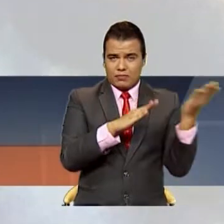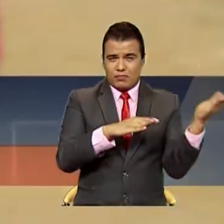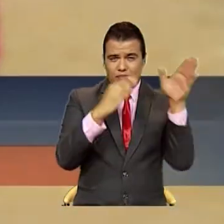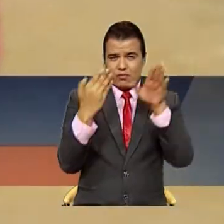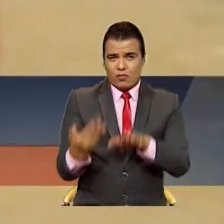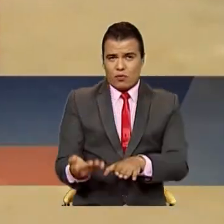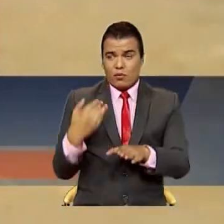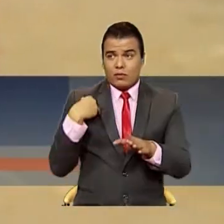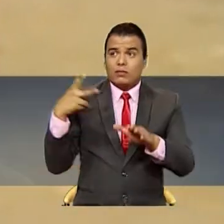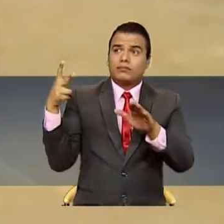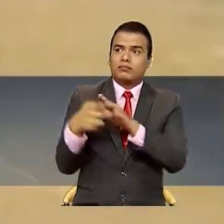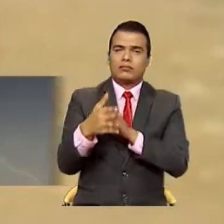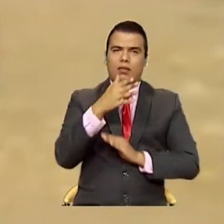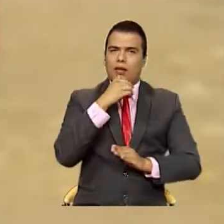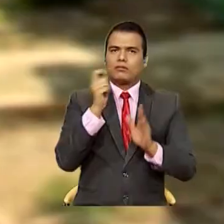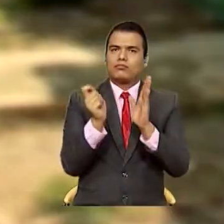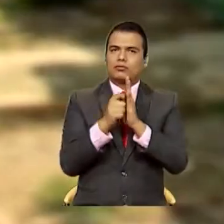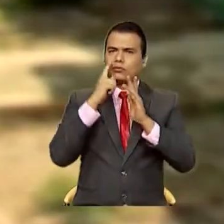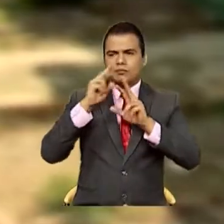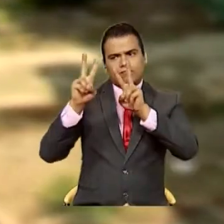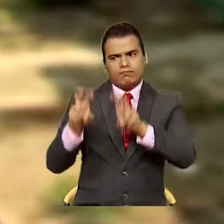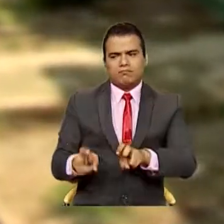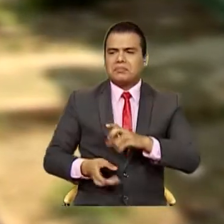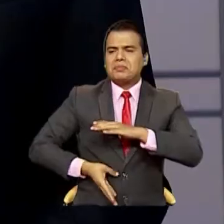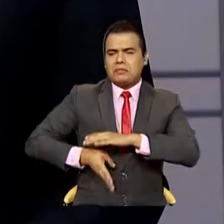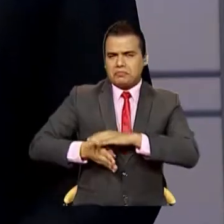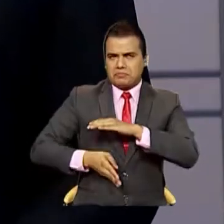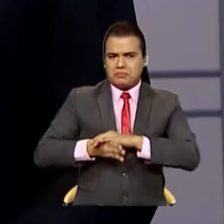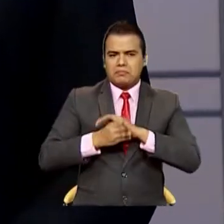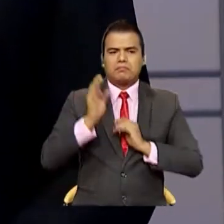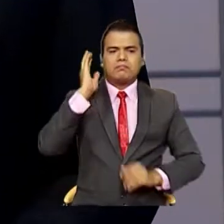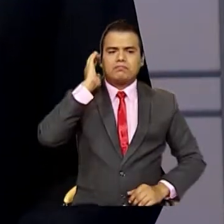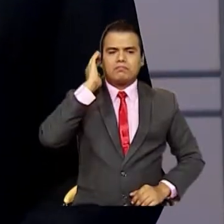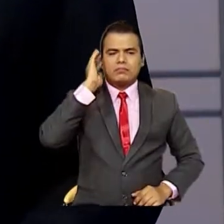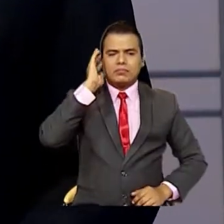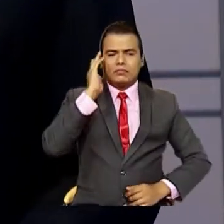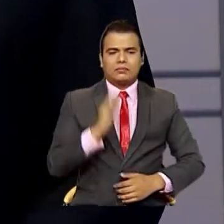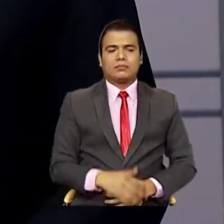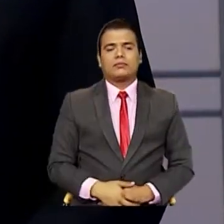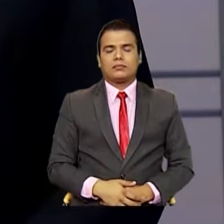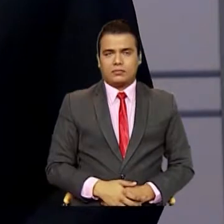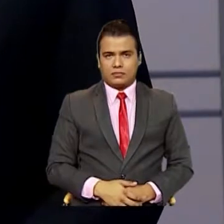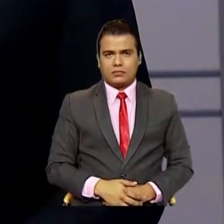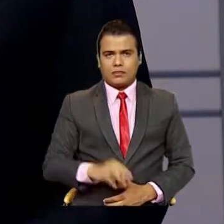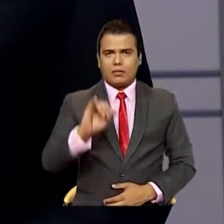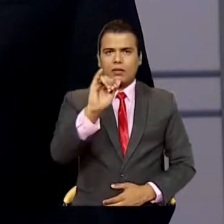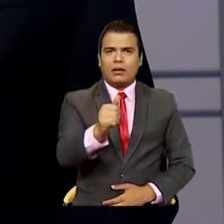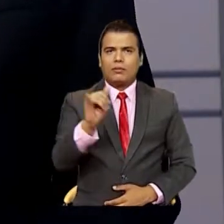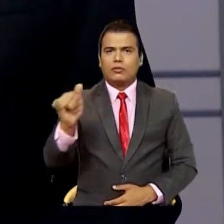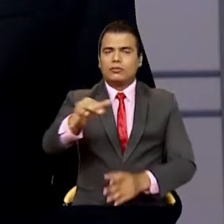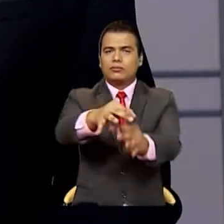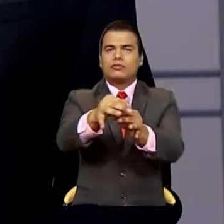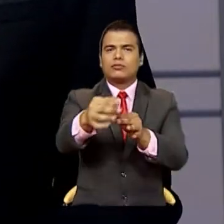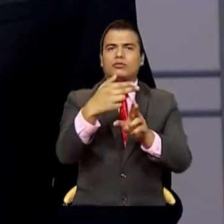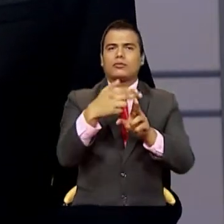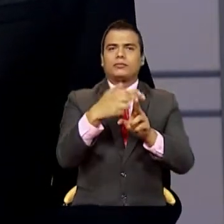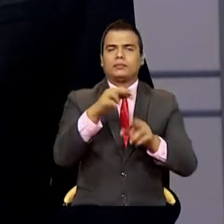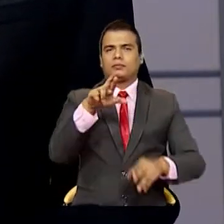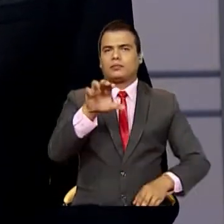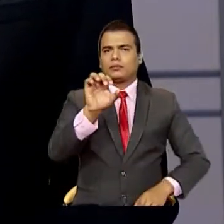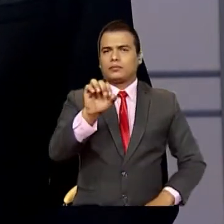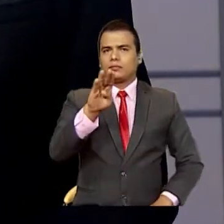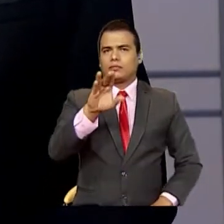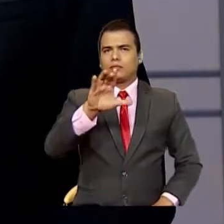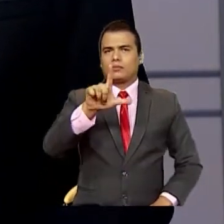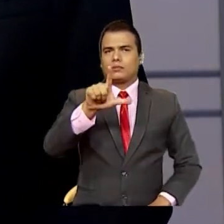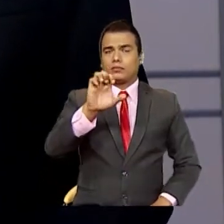cargo, aunque la investigación disciplinaria continúa abierta. Y en Jamundí, en el corregimiento de Robles, sus habitantes